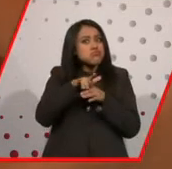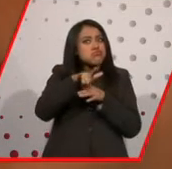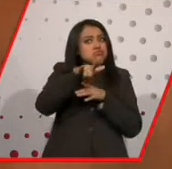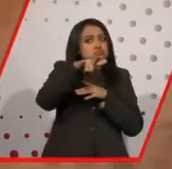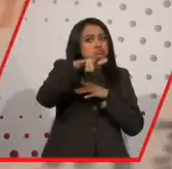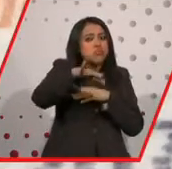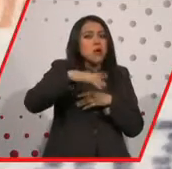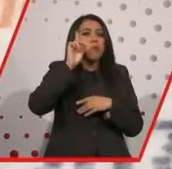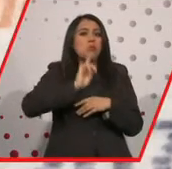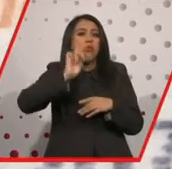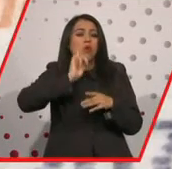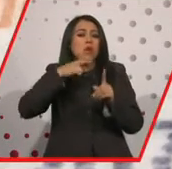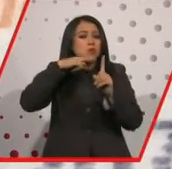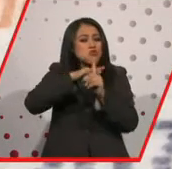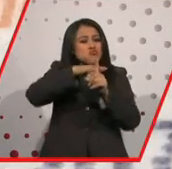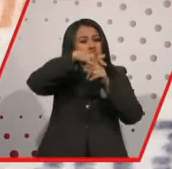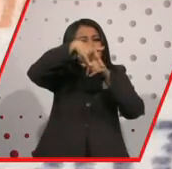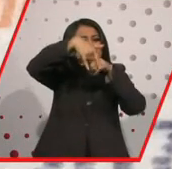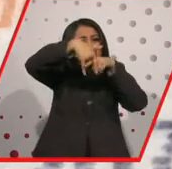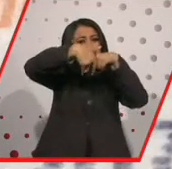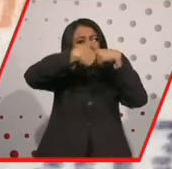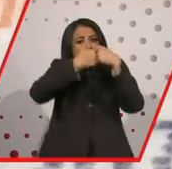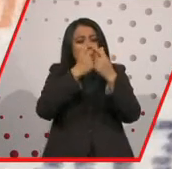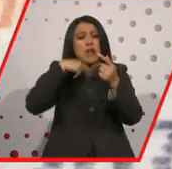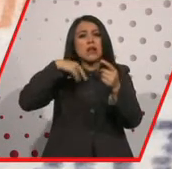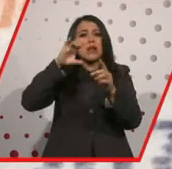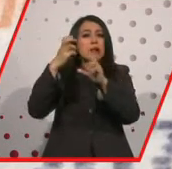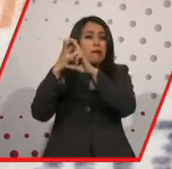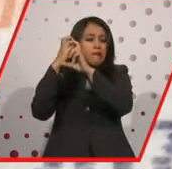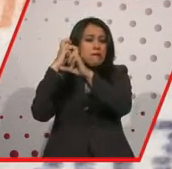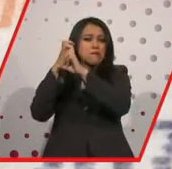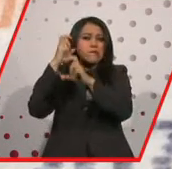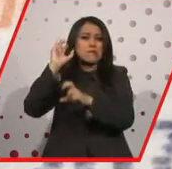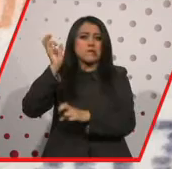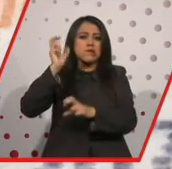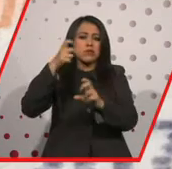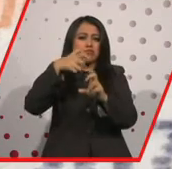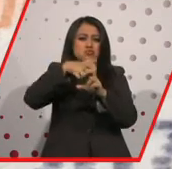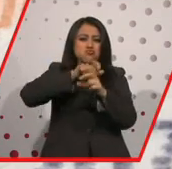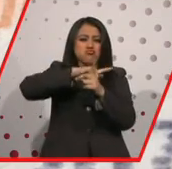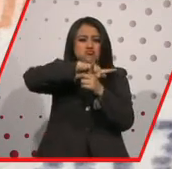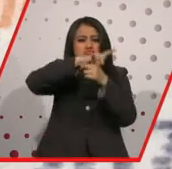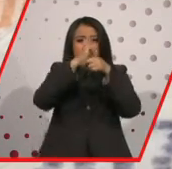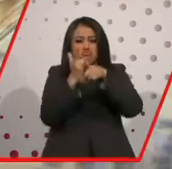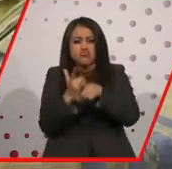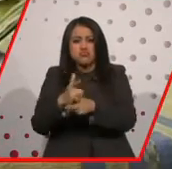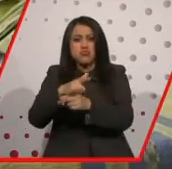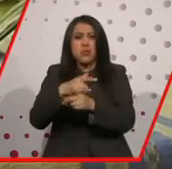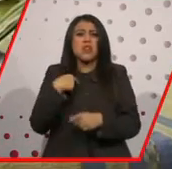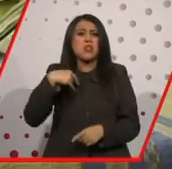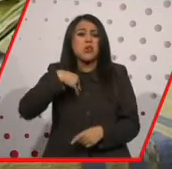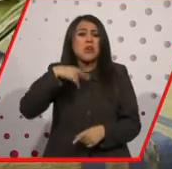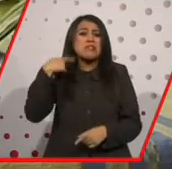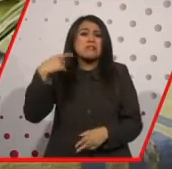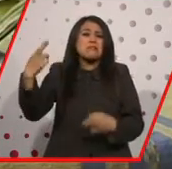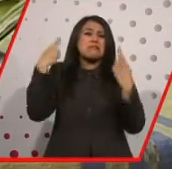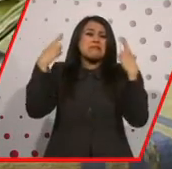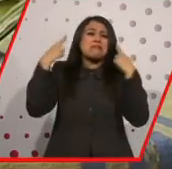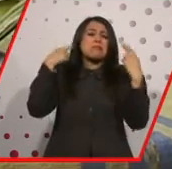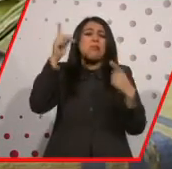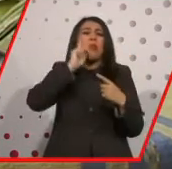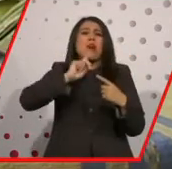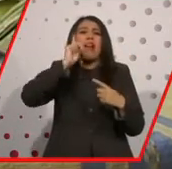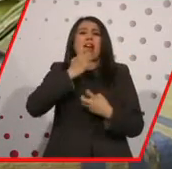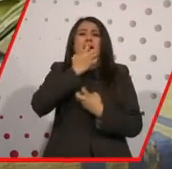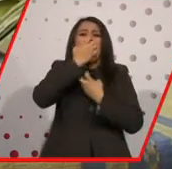de la mujer. Pero el camión se hizo de lado y ahí el grito de esta persona. Pero yo